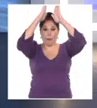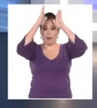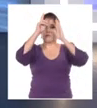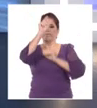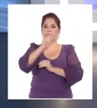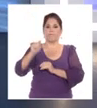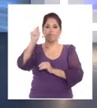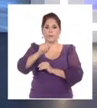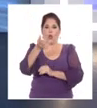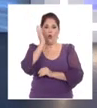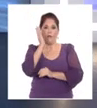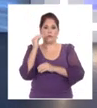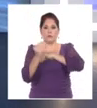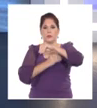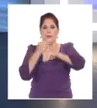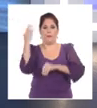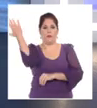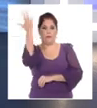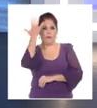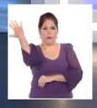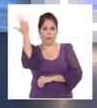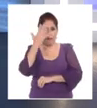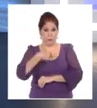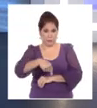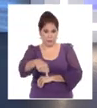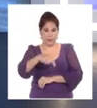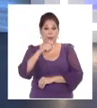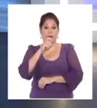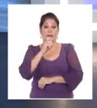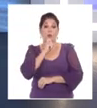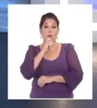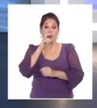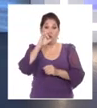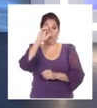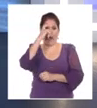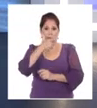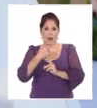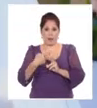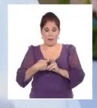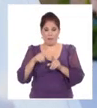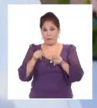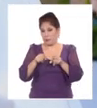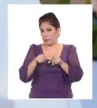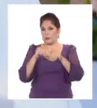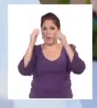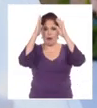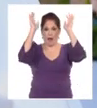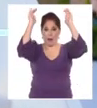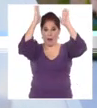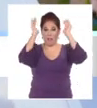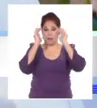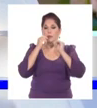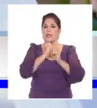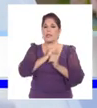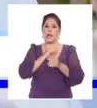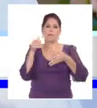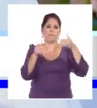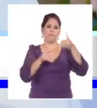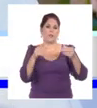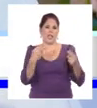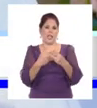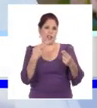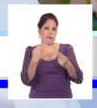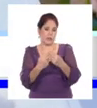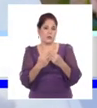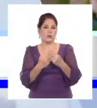la conferencia de cambio climático que sesionará en Dubai emiratos árabes Unidos El sumo pontífice tenía previsto asistir al evento auspiciado por Naciones